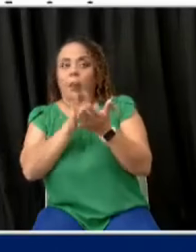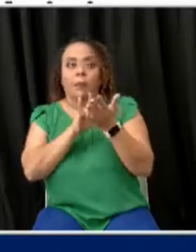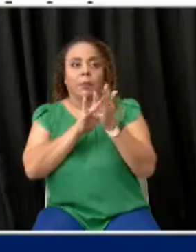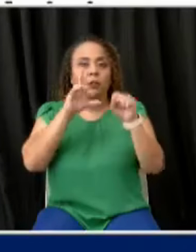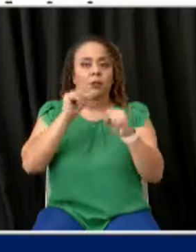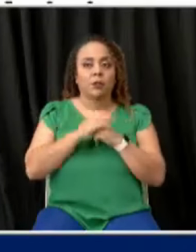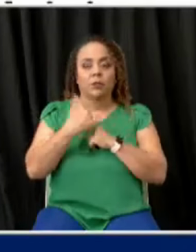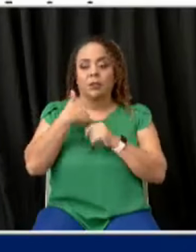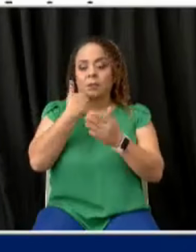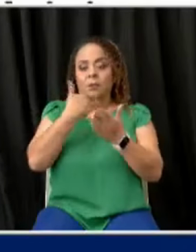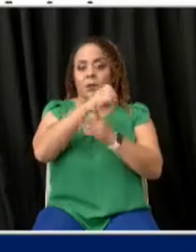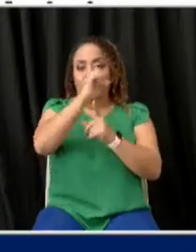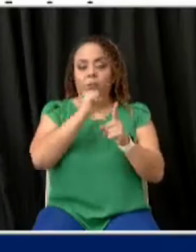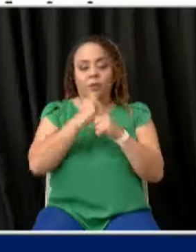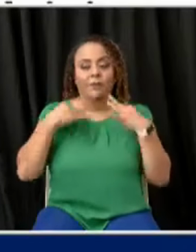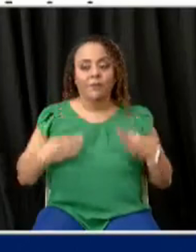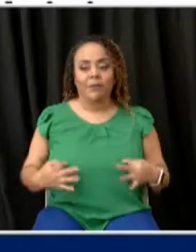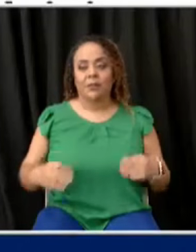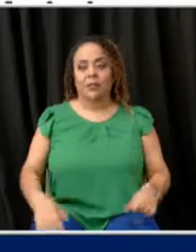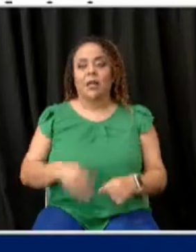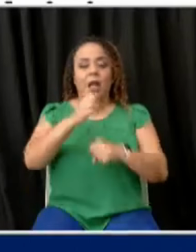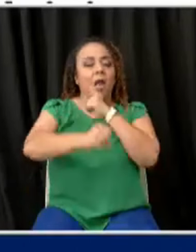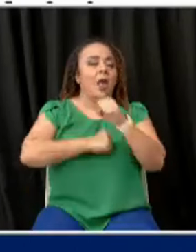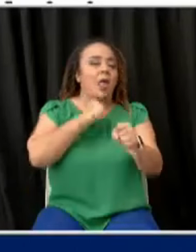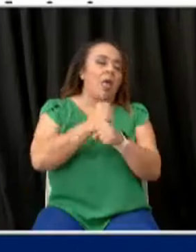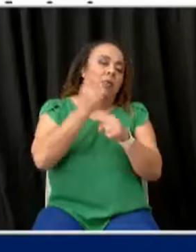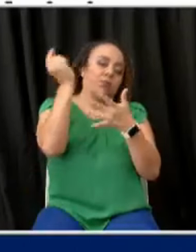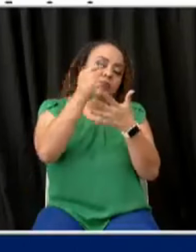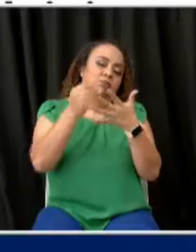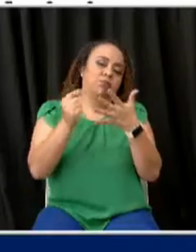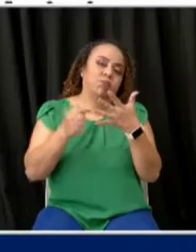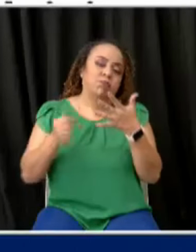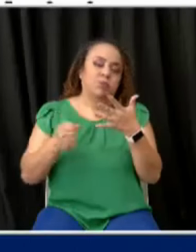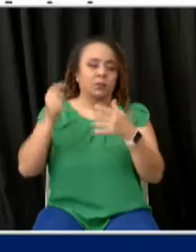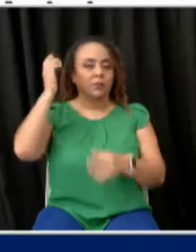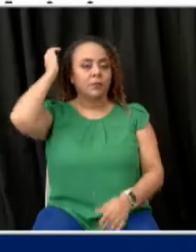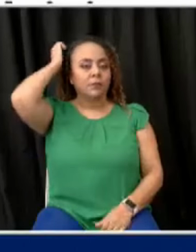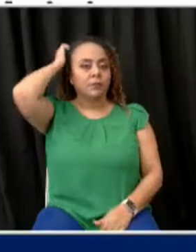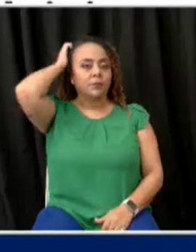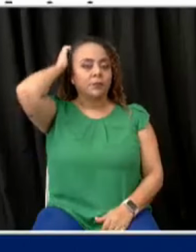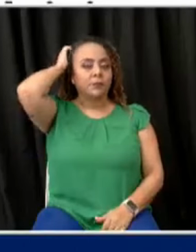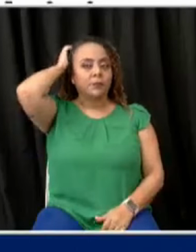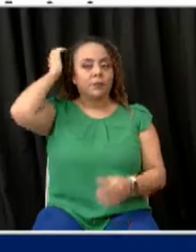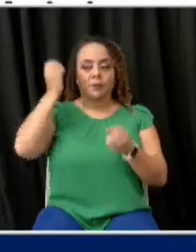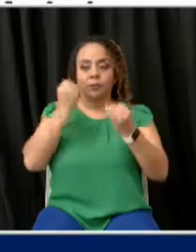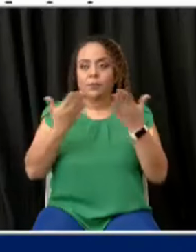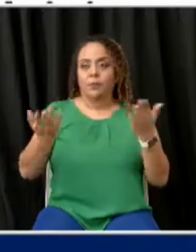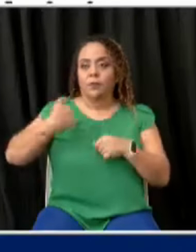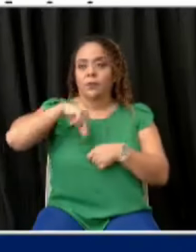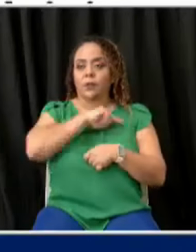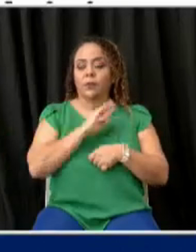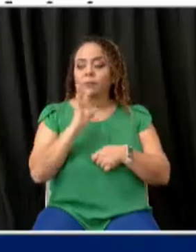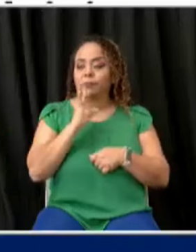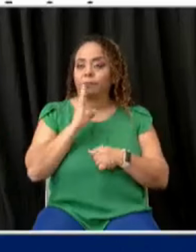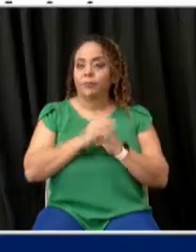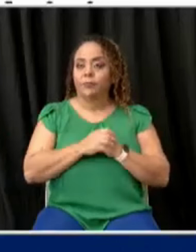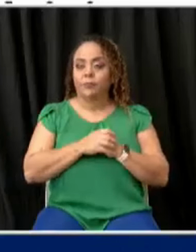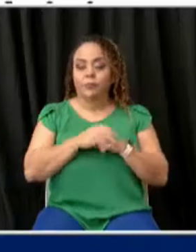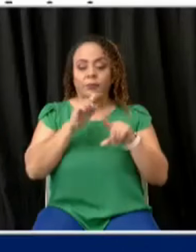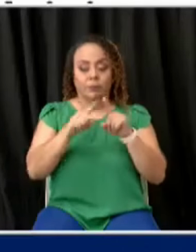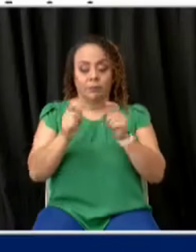condición física, la edad, el ambiente, o sea, ese montón de cosas que hemos venido conversando son las que hacen.